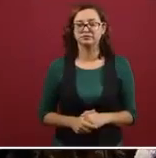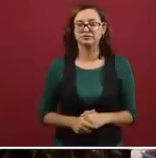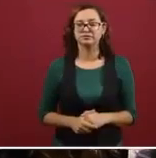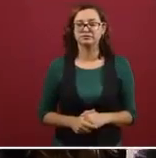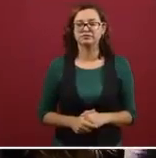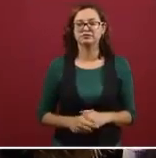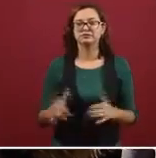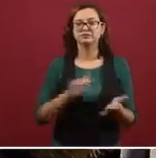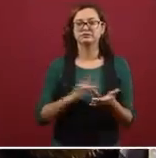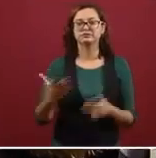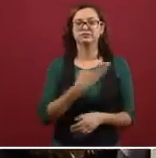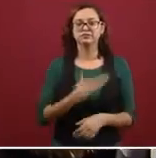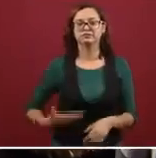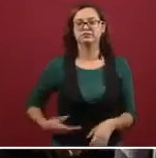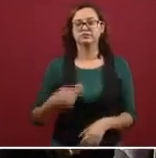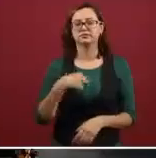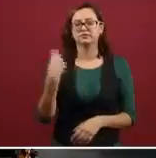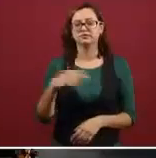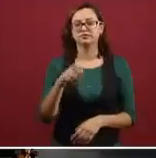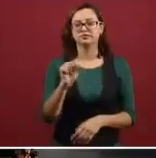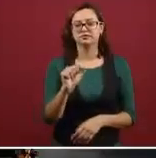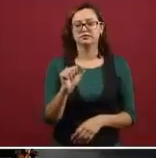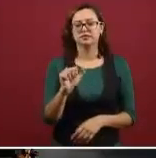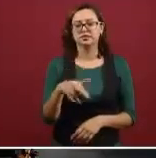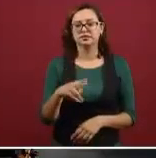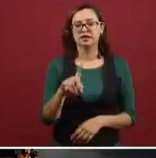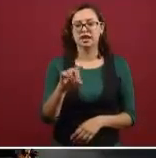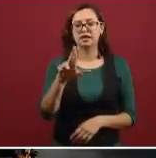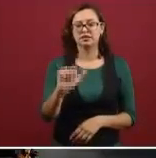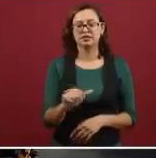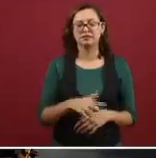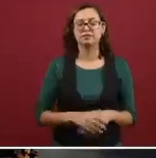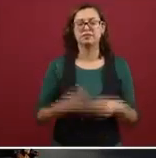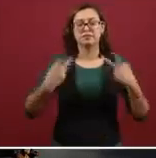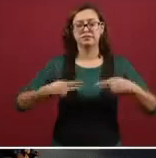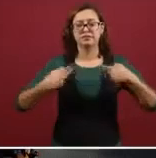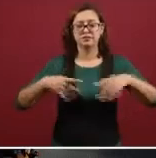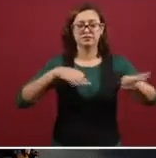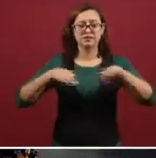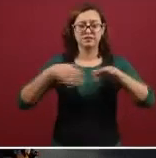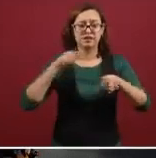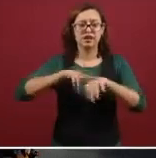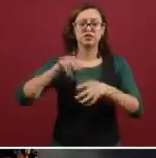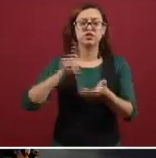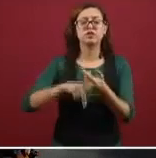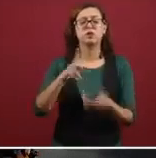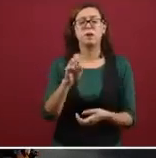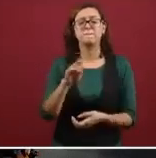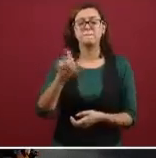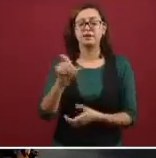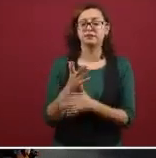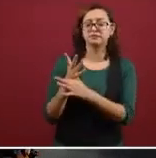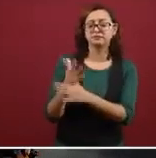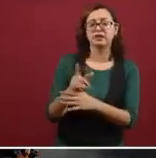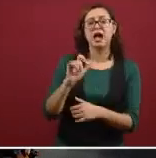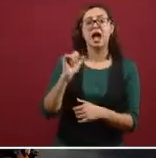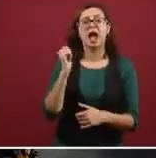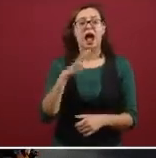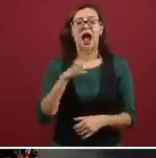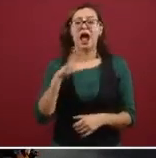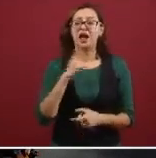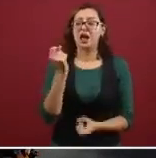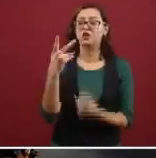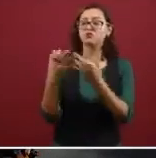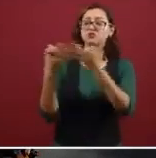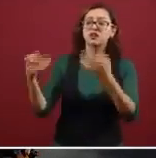Gracias, señor presidente. Sandra Aguilera, de Grupo Larsa Comunicaciones. Trabajadores de Pemex nos informan que hay pozos piratas en los activos